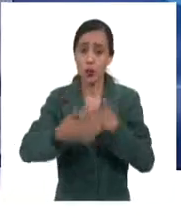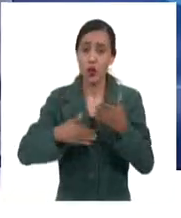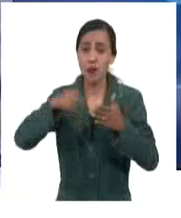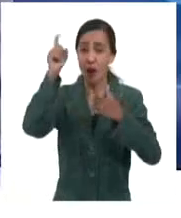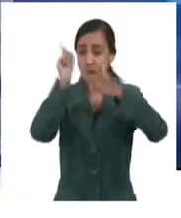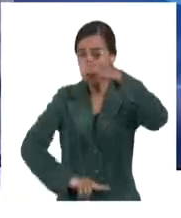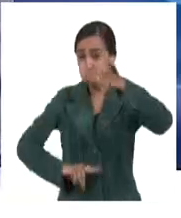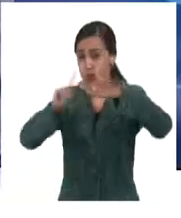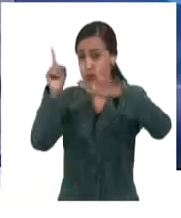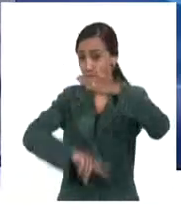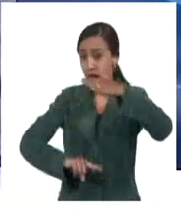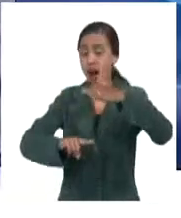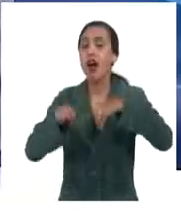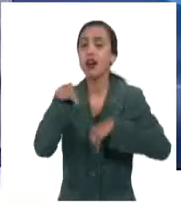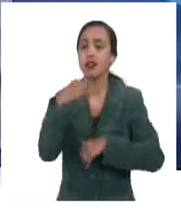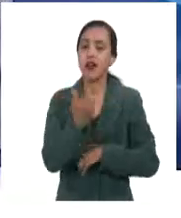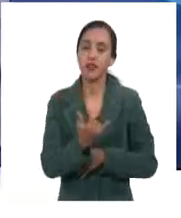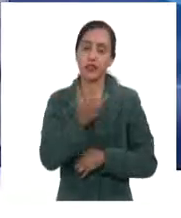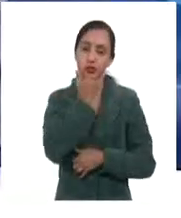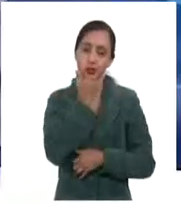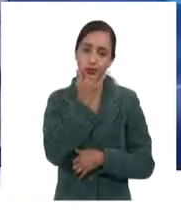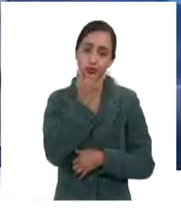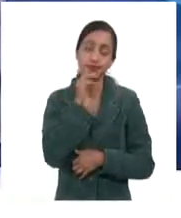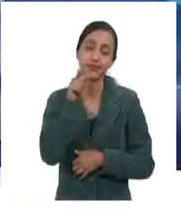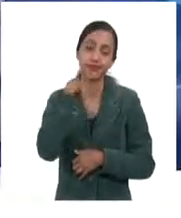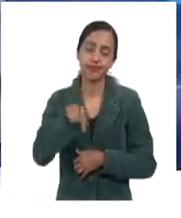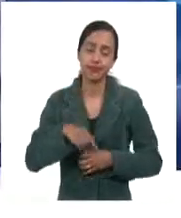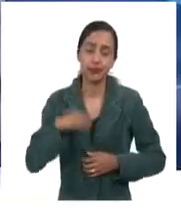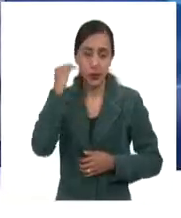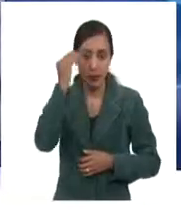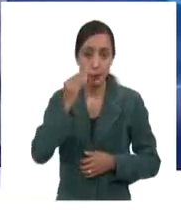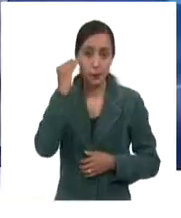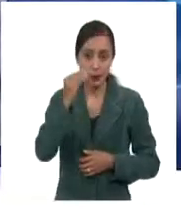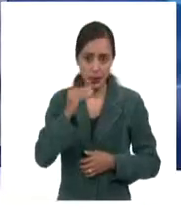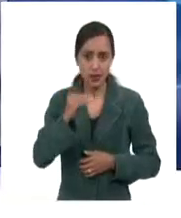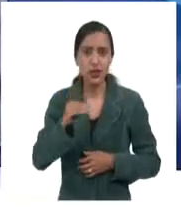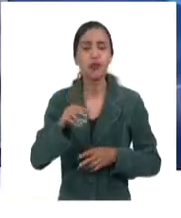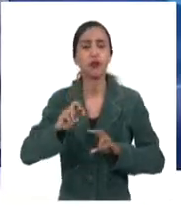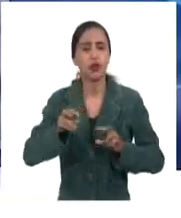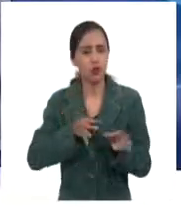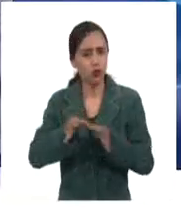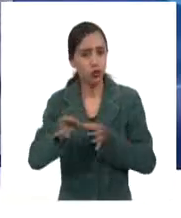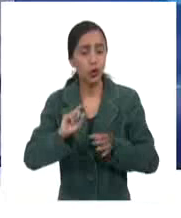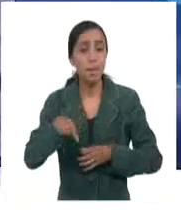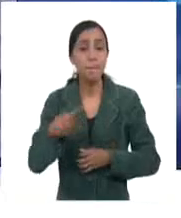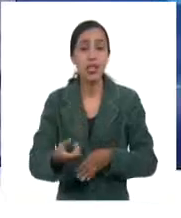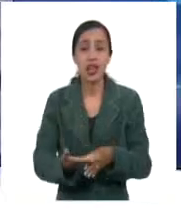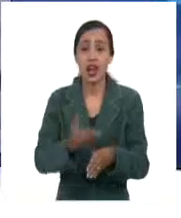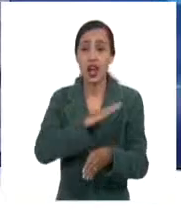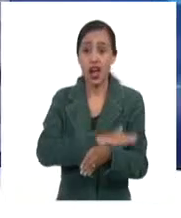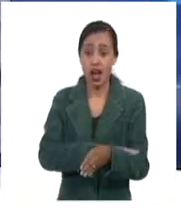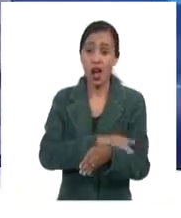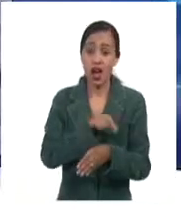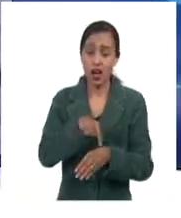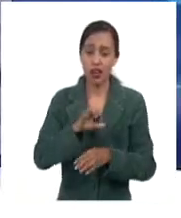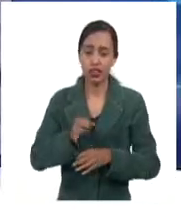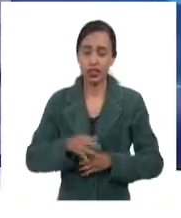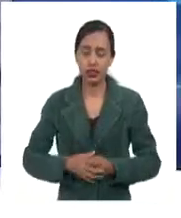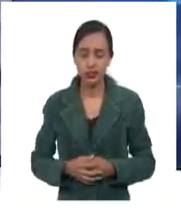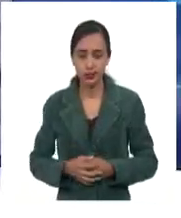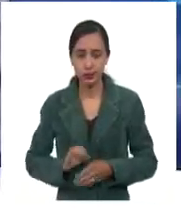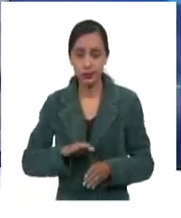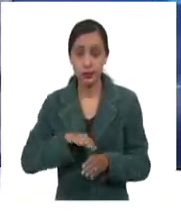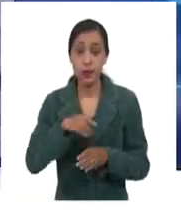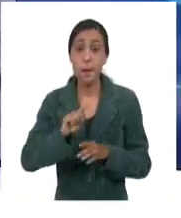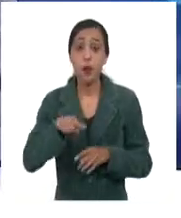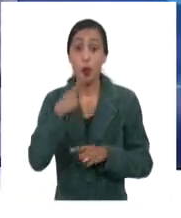pararrayo en su transformador de salida se prevé su sincronización para mañana antes del horario pico se encuentran fuera